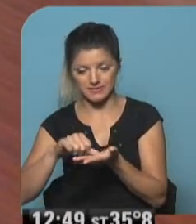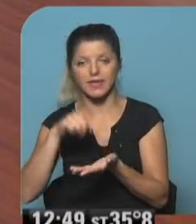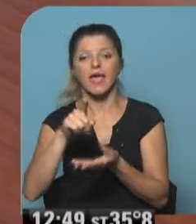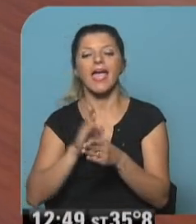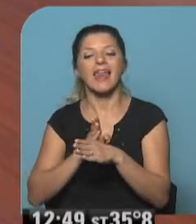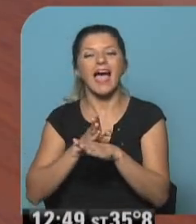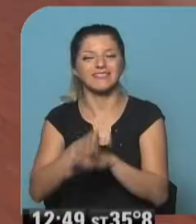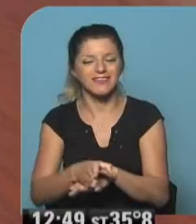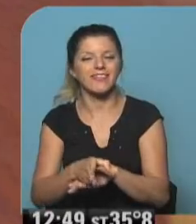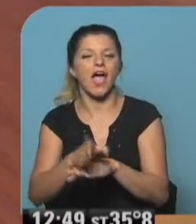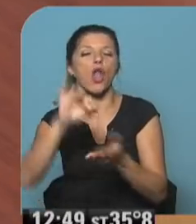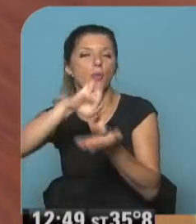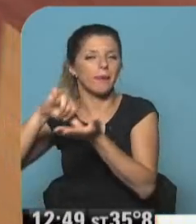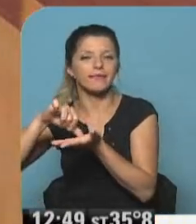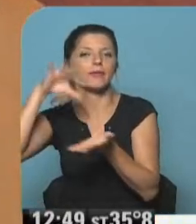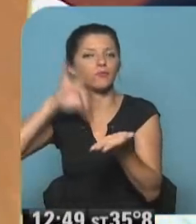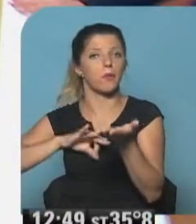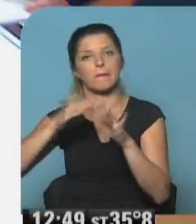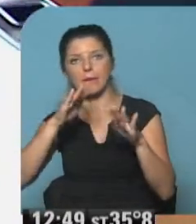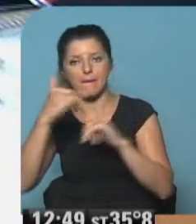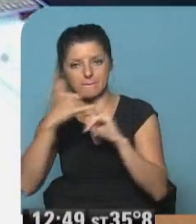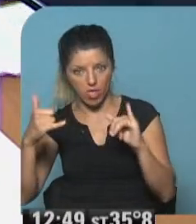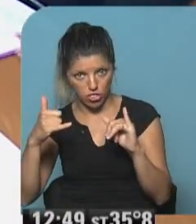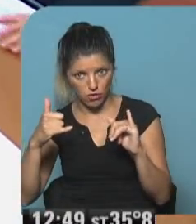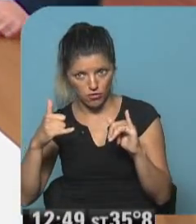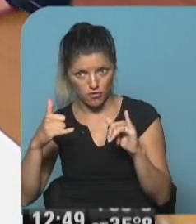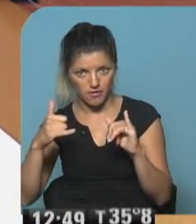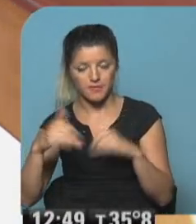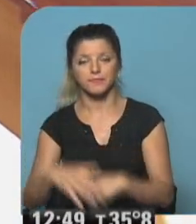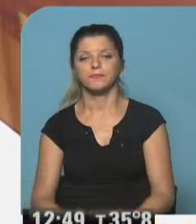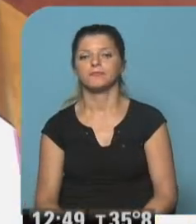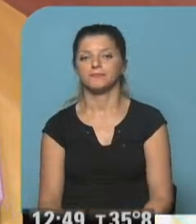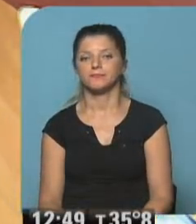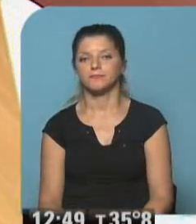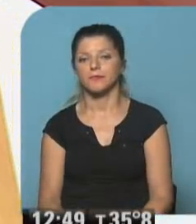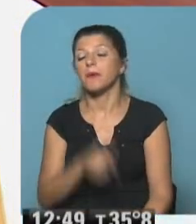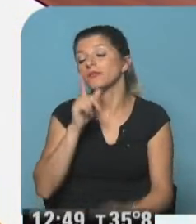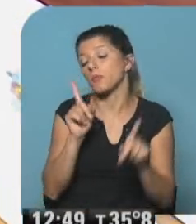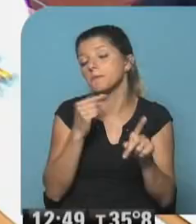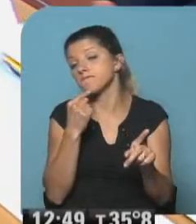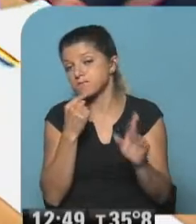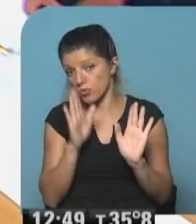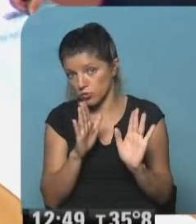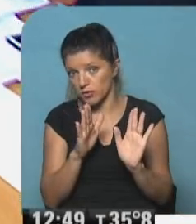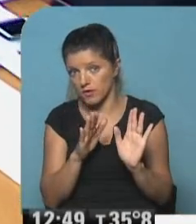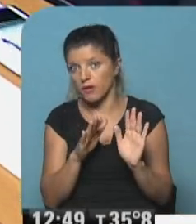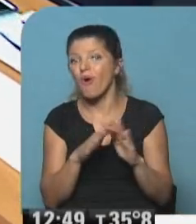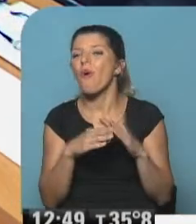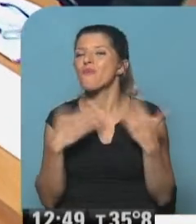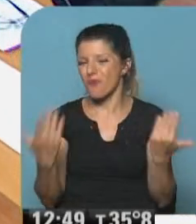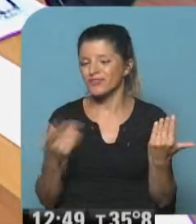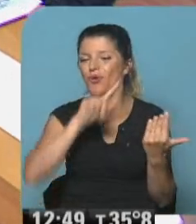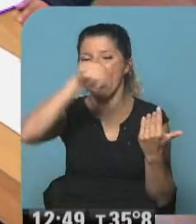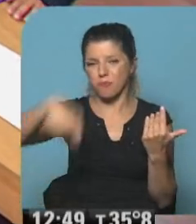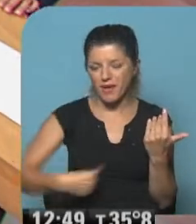a ese club y me parece que también accede a ese tipo de demandas y de inquietudes. Y eso me parece que es una cosa que termina